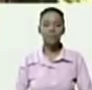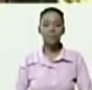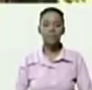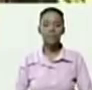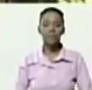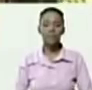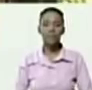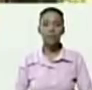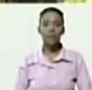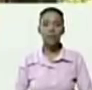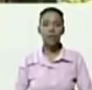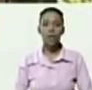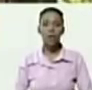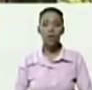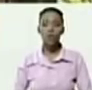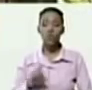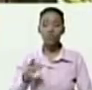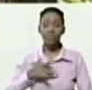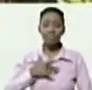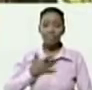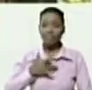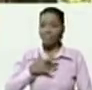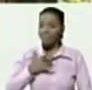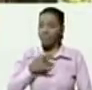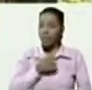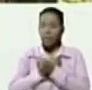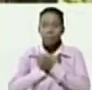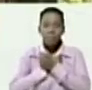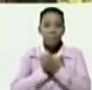con su sentimiento, su amor,